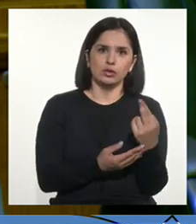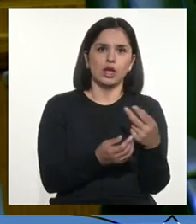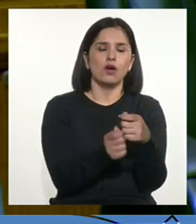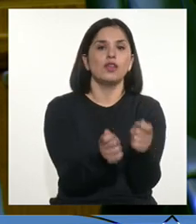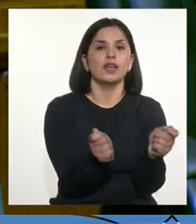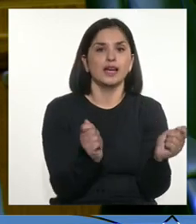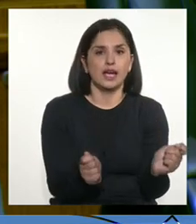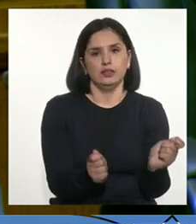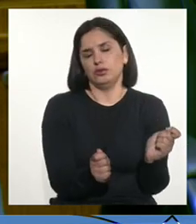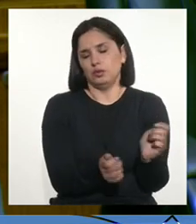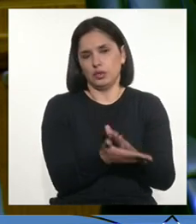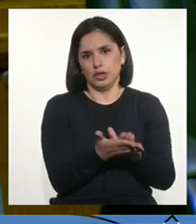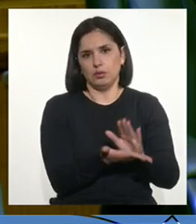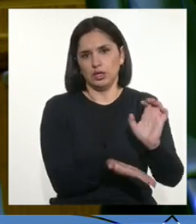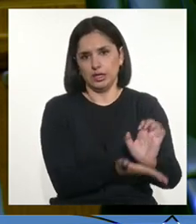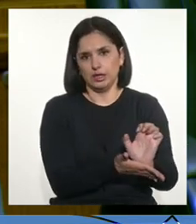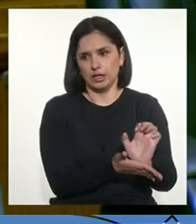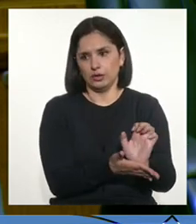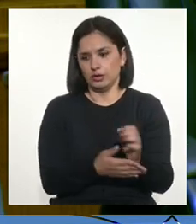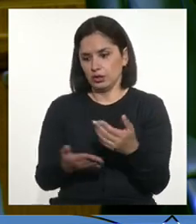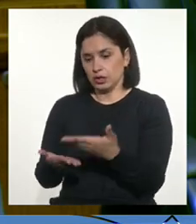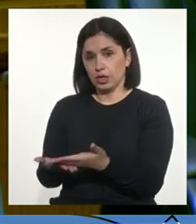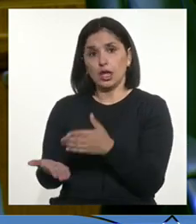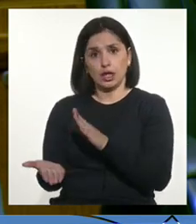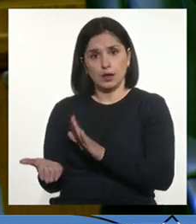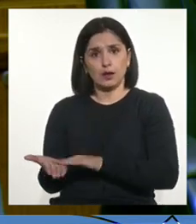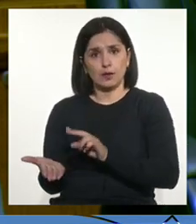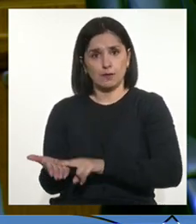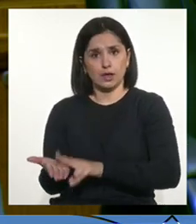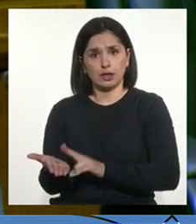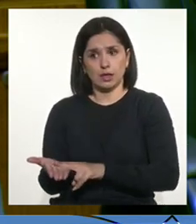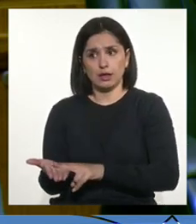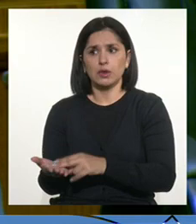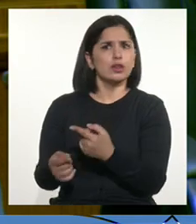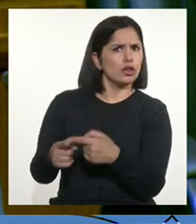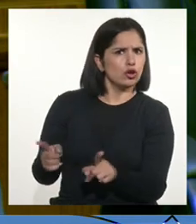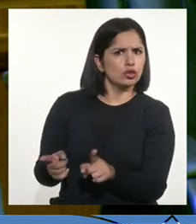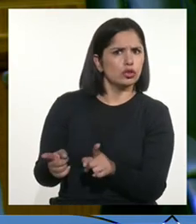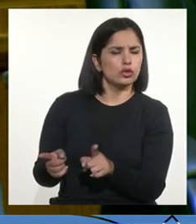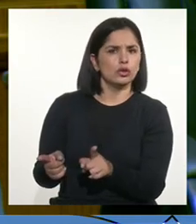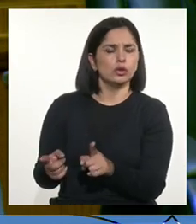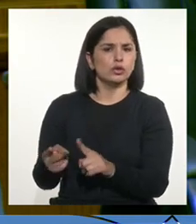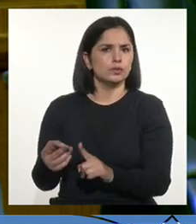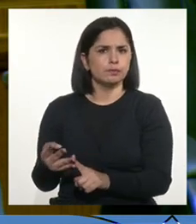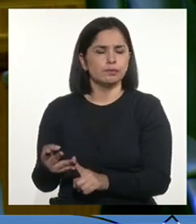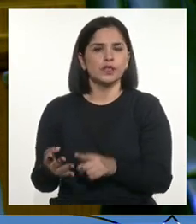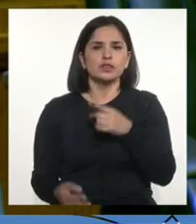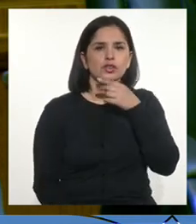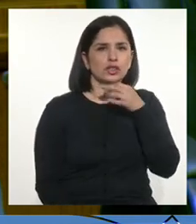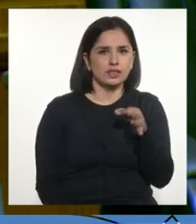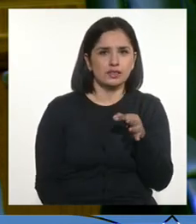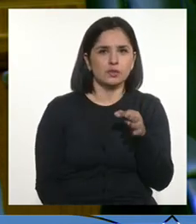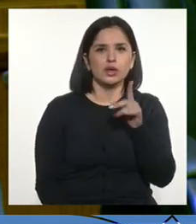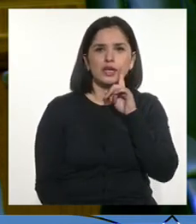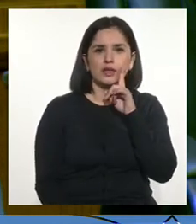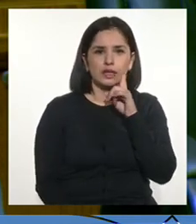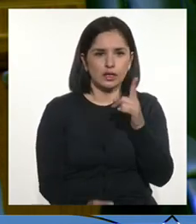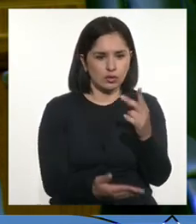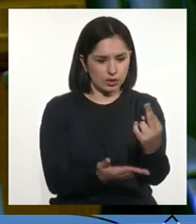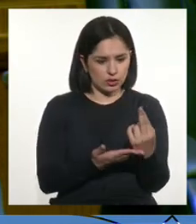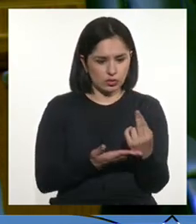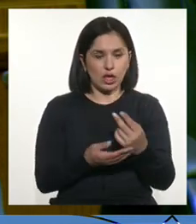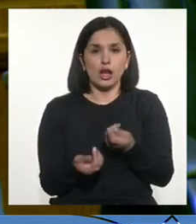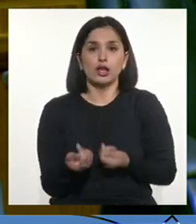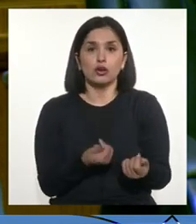en el estado tuvo afecta mente efectivamente ese efecto tuvo otro si es que nosotros decimos que va a tener un efecto sobre la economía